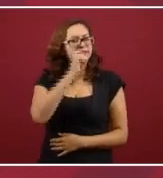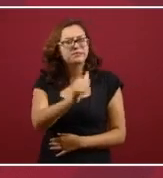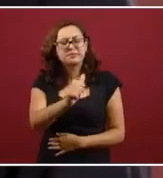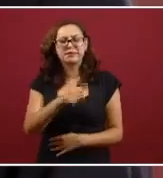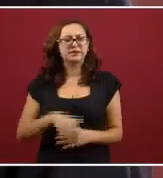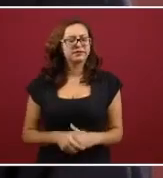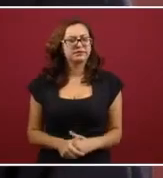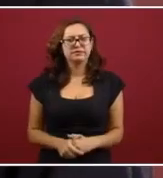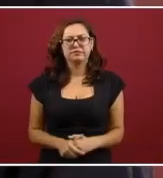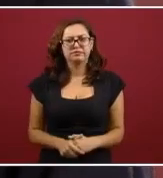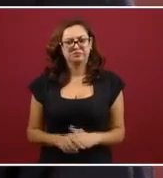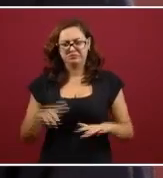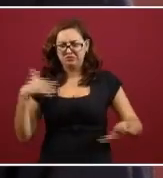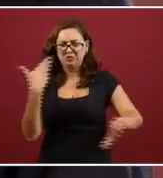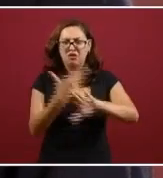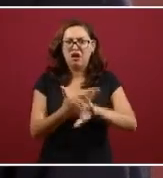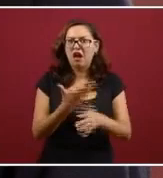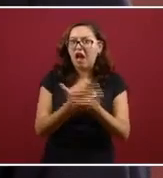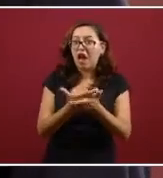aceptar